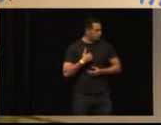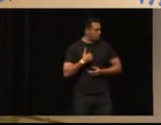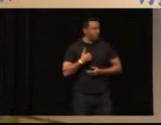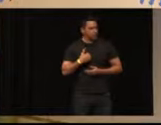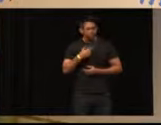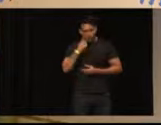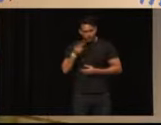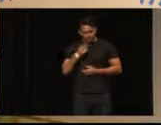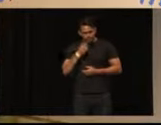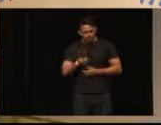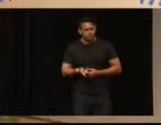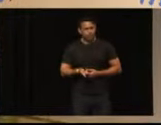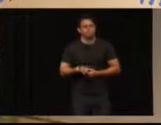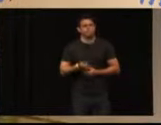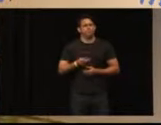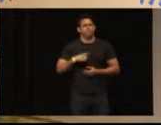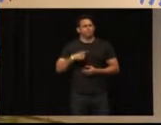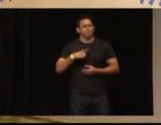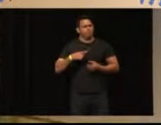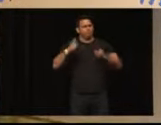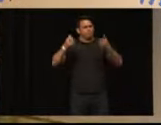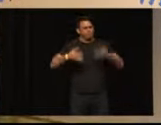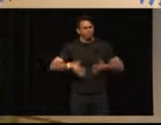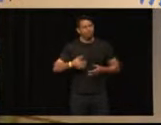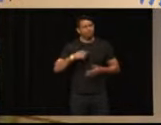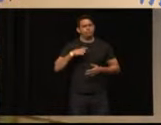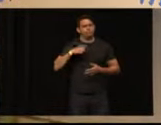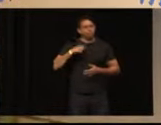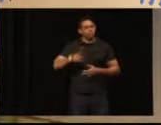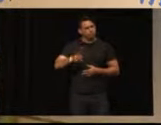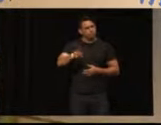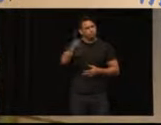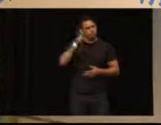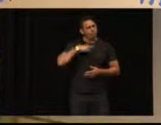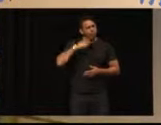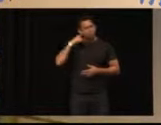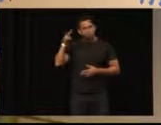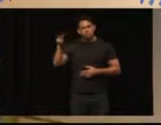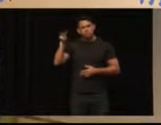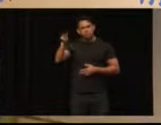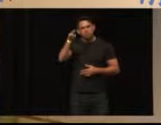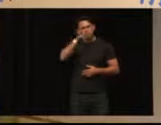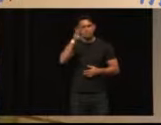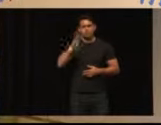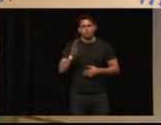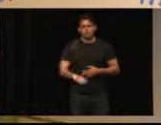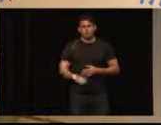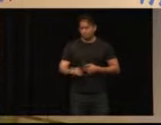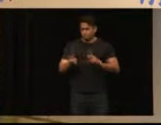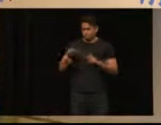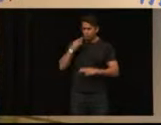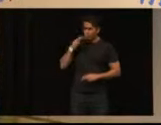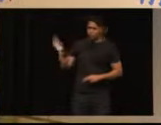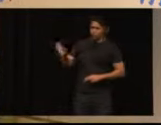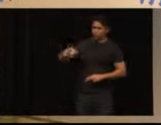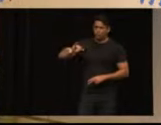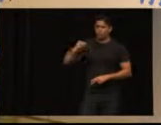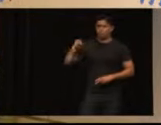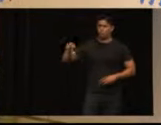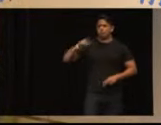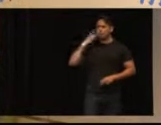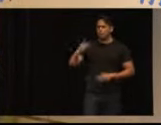tengo transcurrido, pasado y caminado por este Brasil desde hace algún tiempo, y como ya Juan lo había